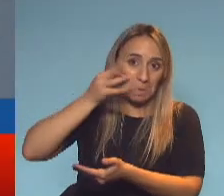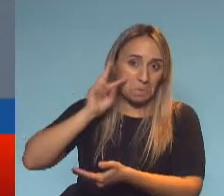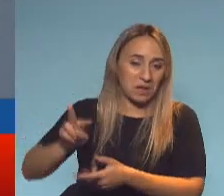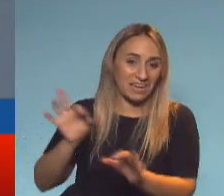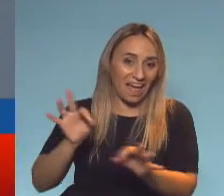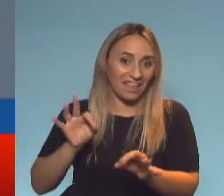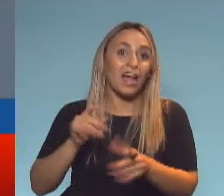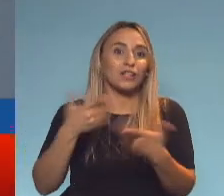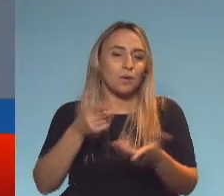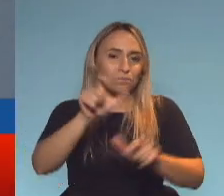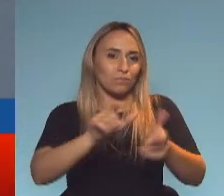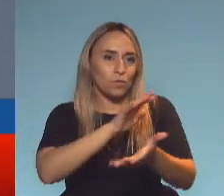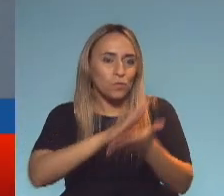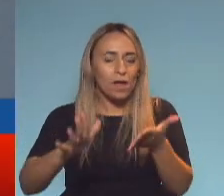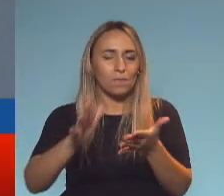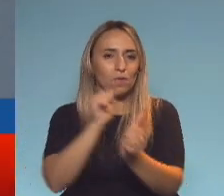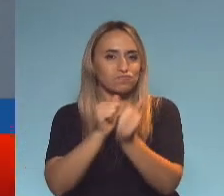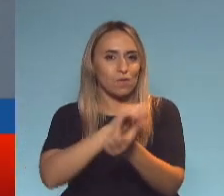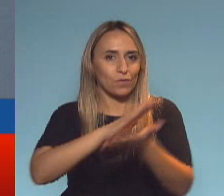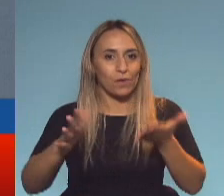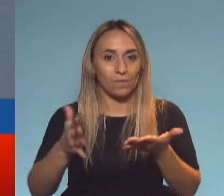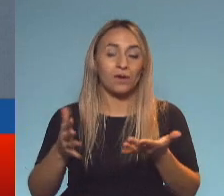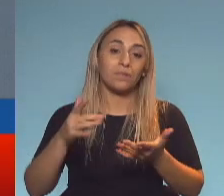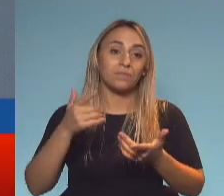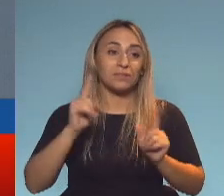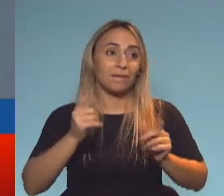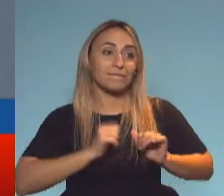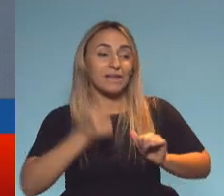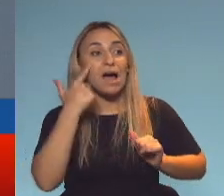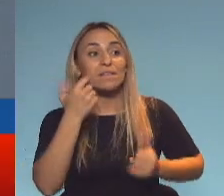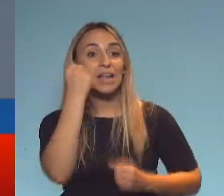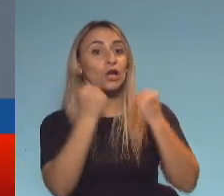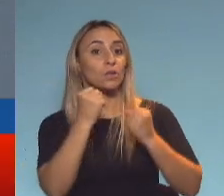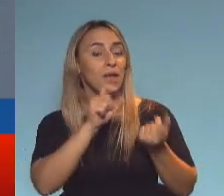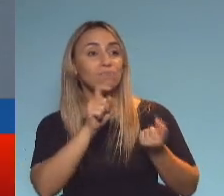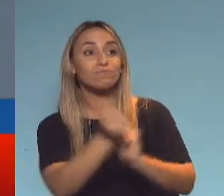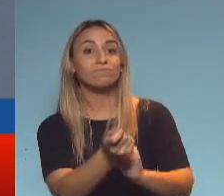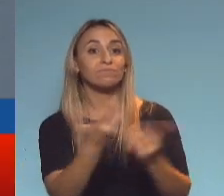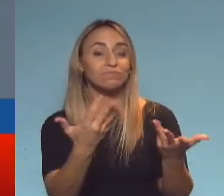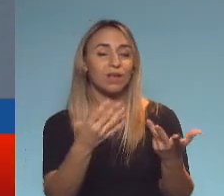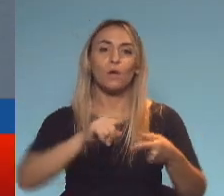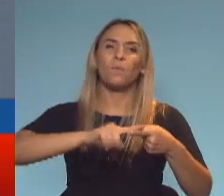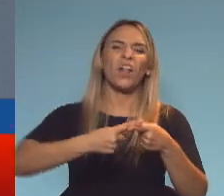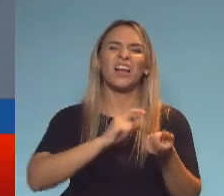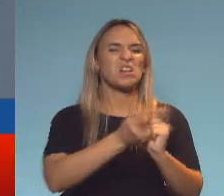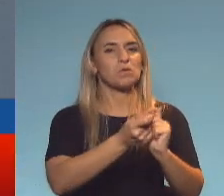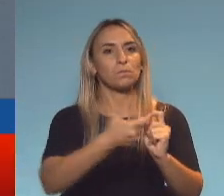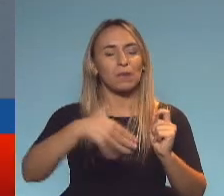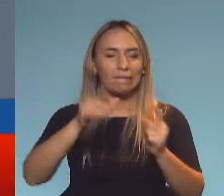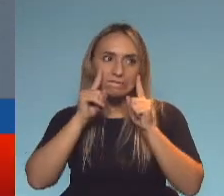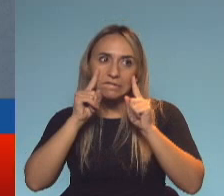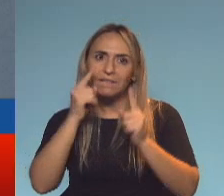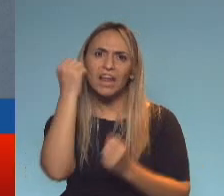a esos sectores. Se esperan cambios también en materia económica, posiblemente más económica que política, donde también se integra a los